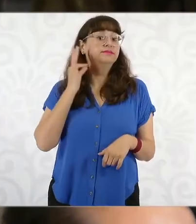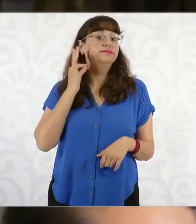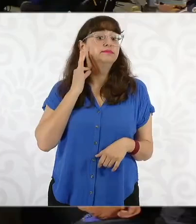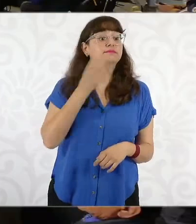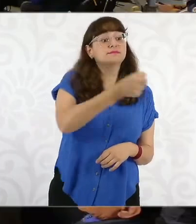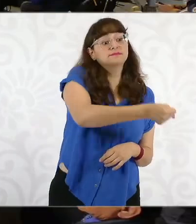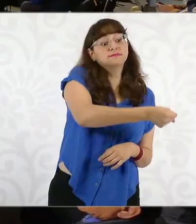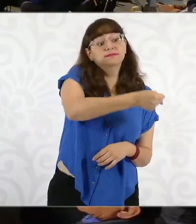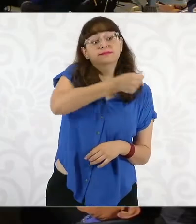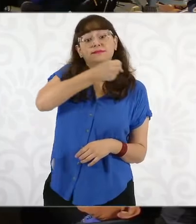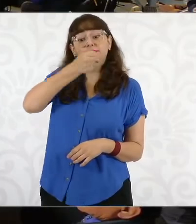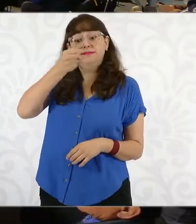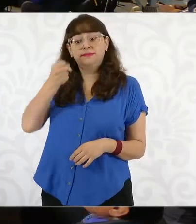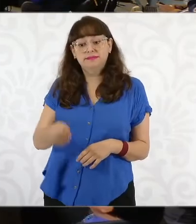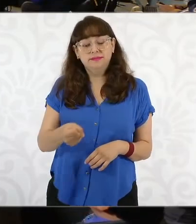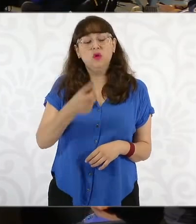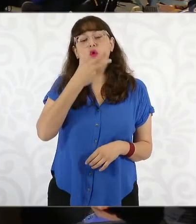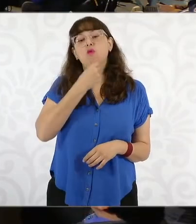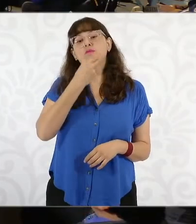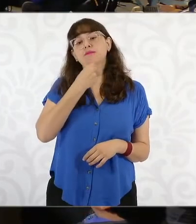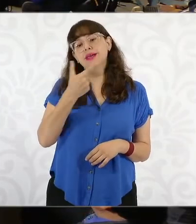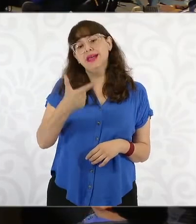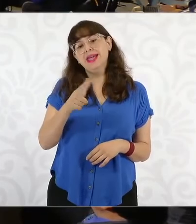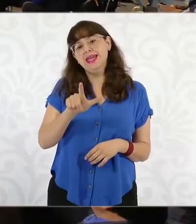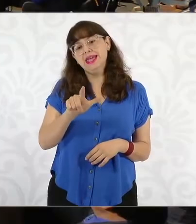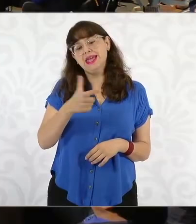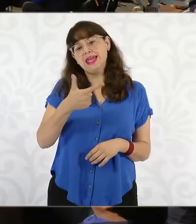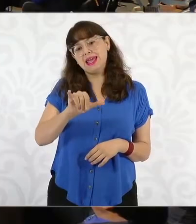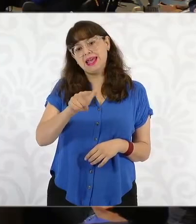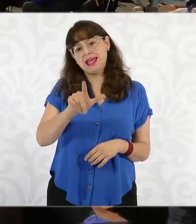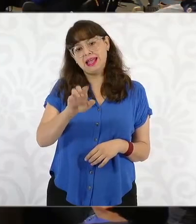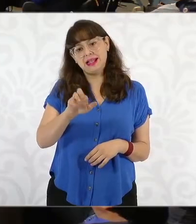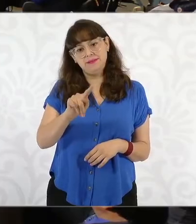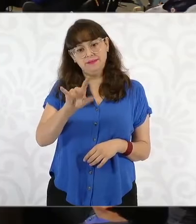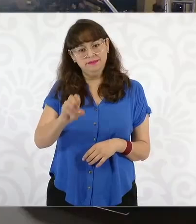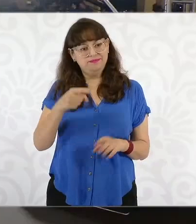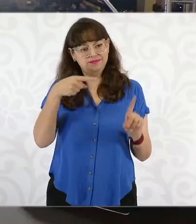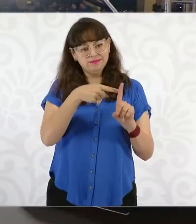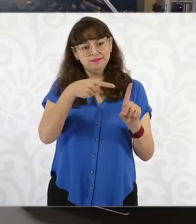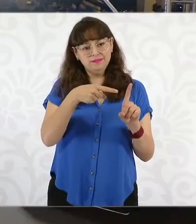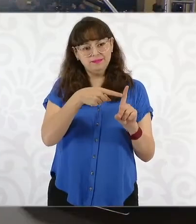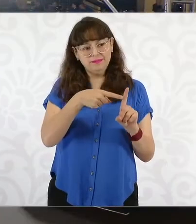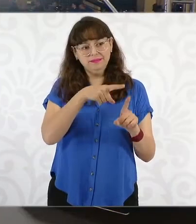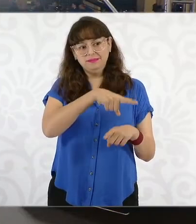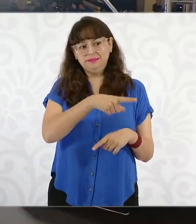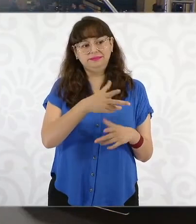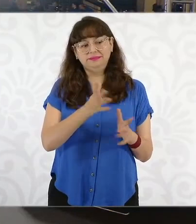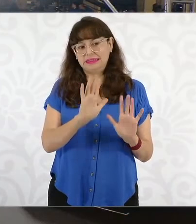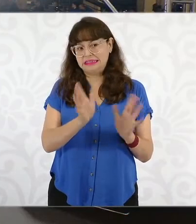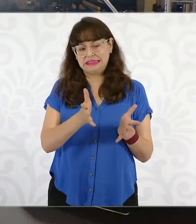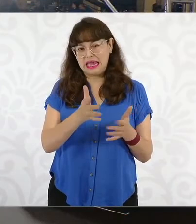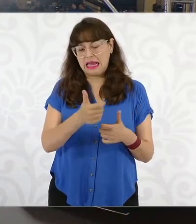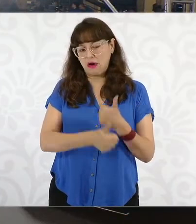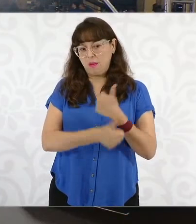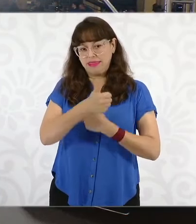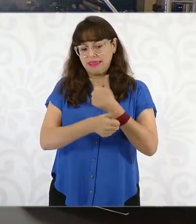actual secretario de Seguridad, Gilberto Loya, que pues se acaba de bajar de la carrera por la candidatura del Partido Acción